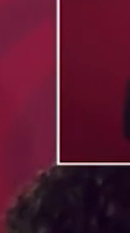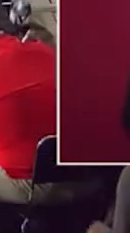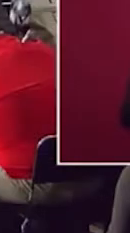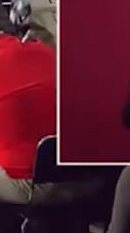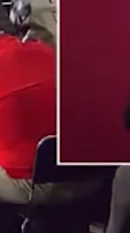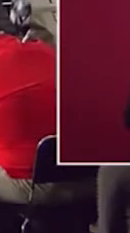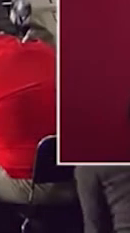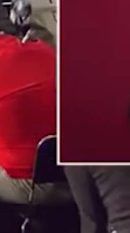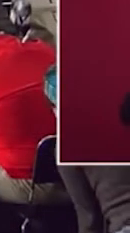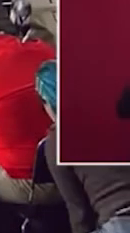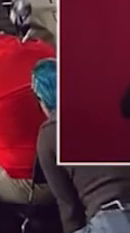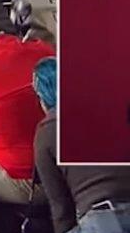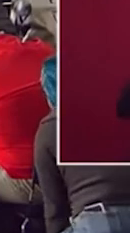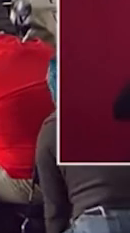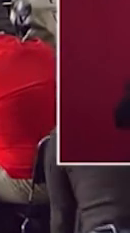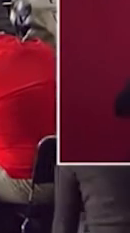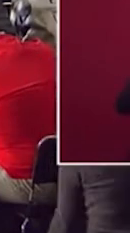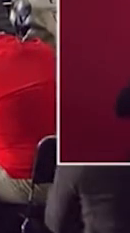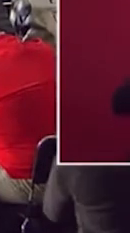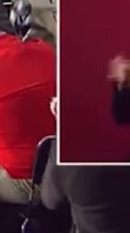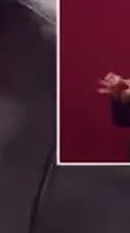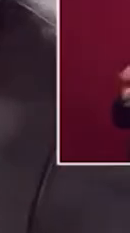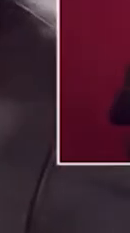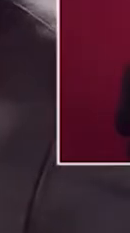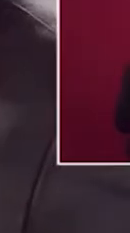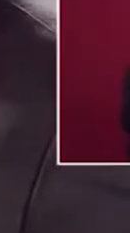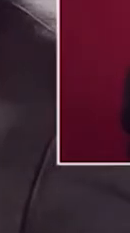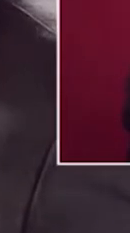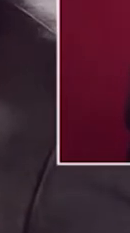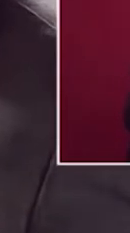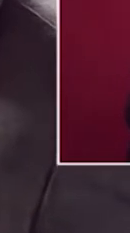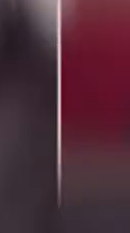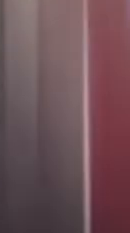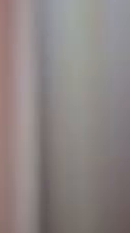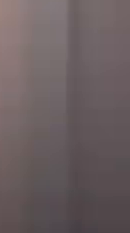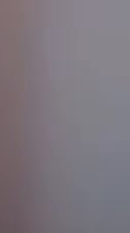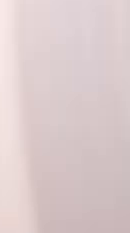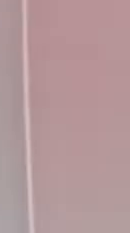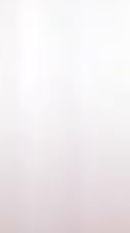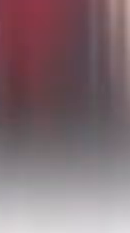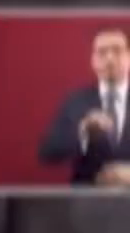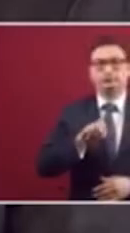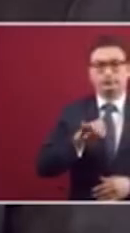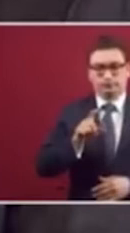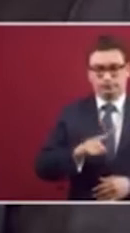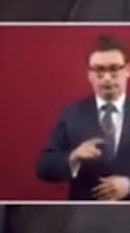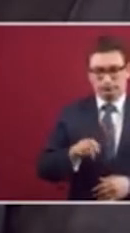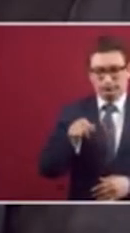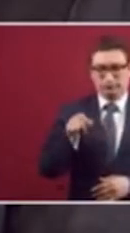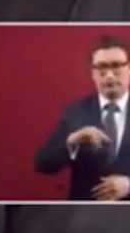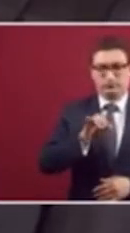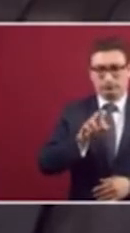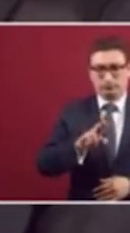Naciones Unidas y otras 8 organizaciones internacionales como la Comisión Europea. Javier